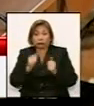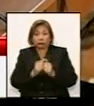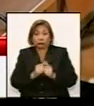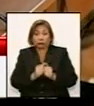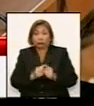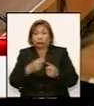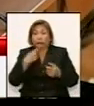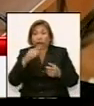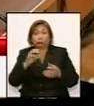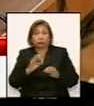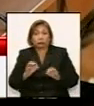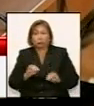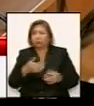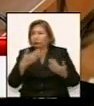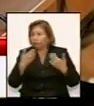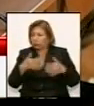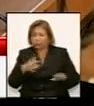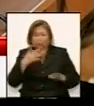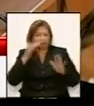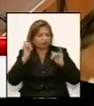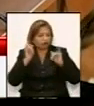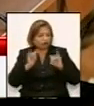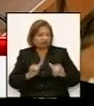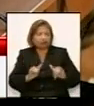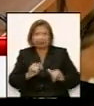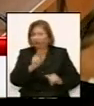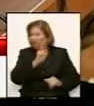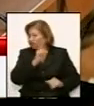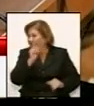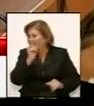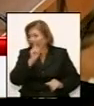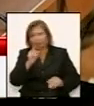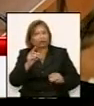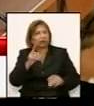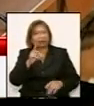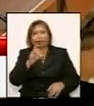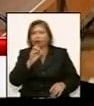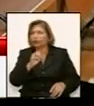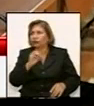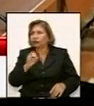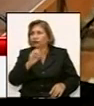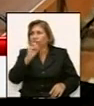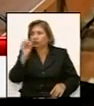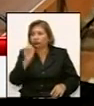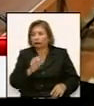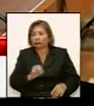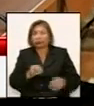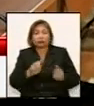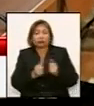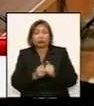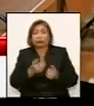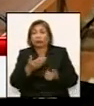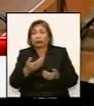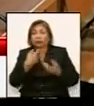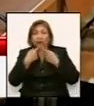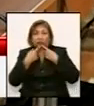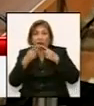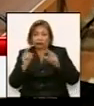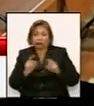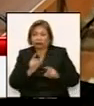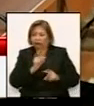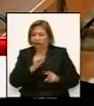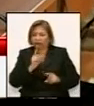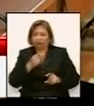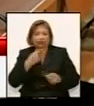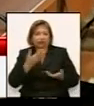en Internet, ya quedó ahí. No hay una manera 100% segura de decir que un contenido que hemos publicado ya no